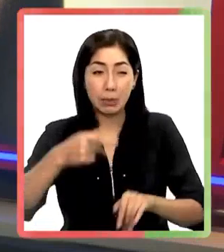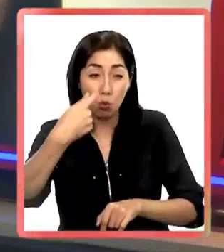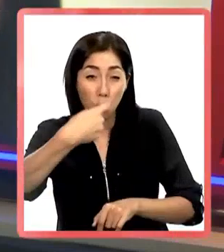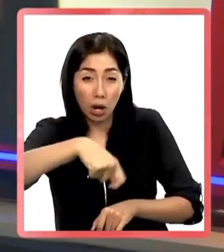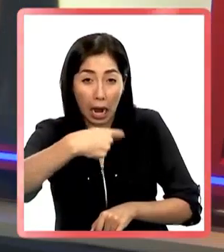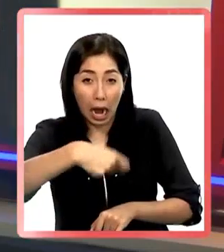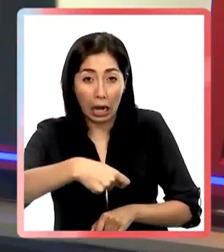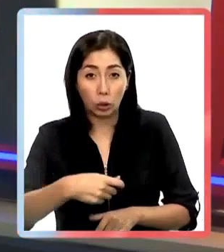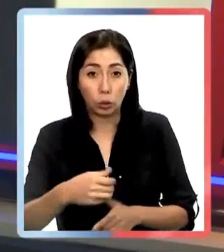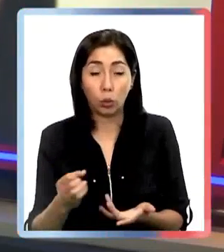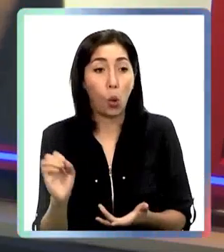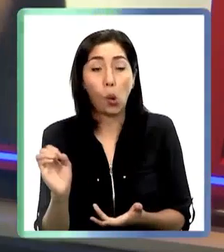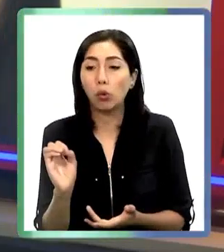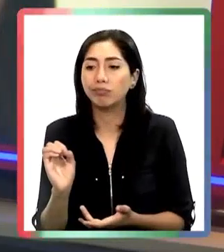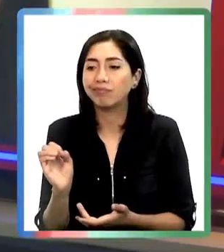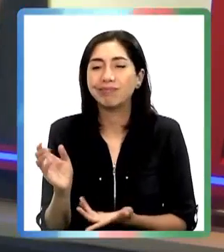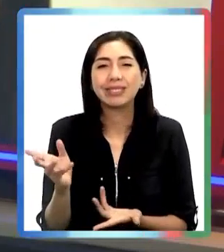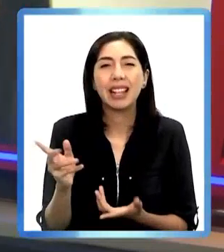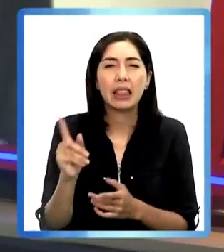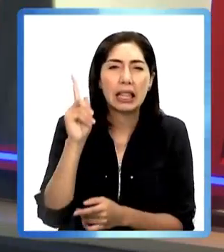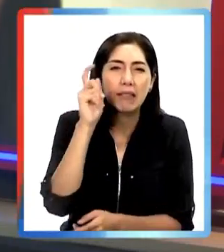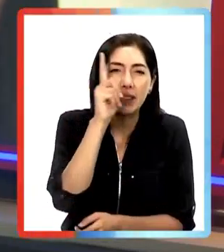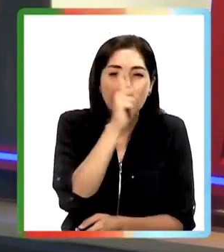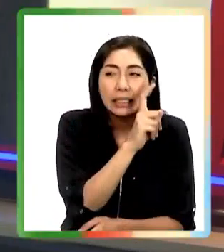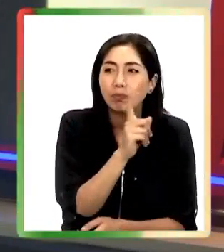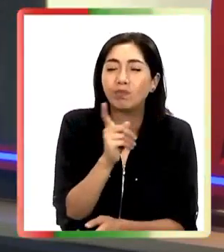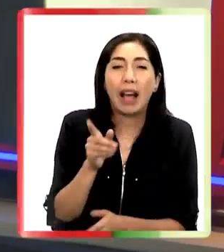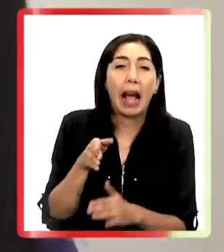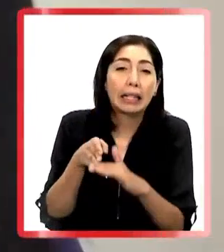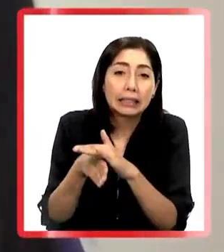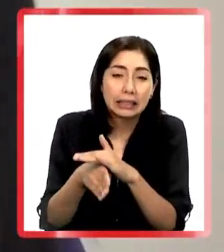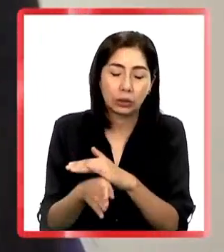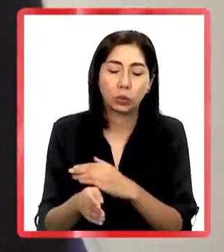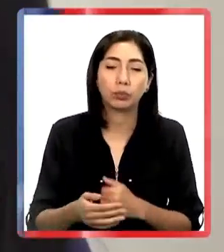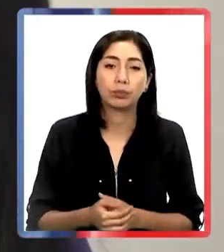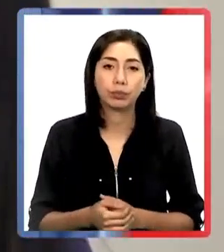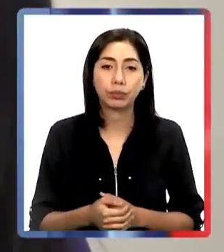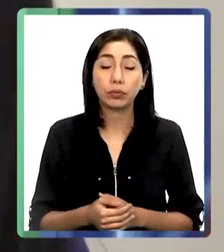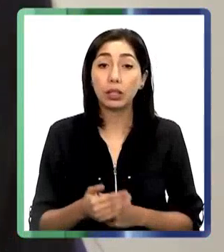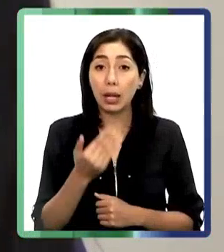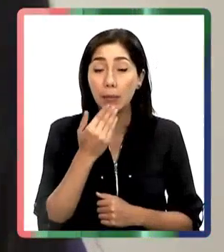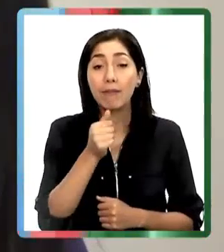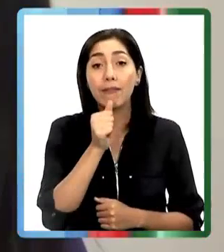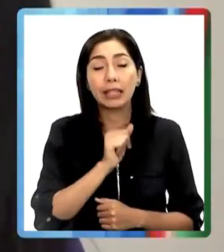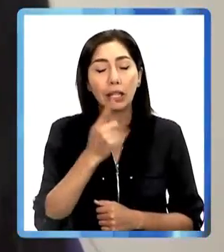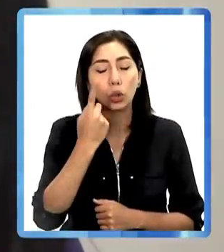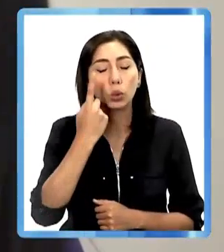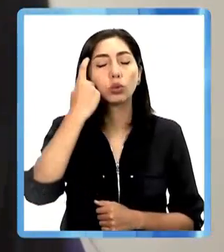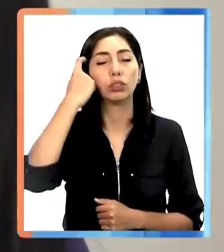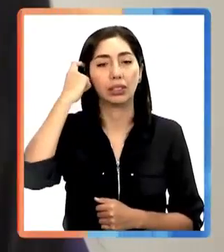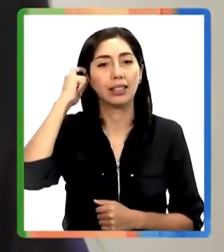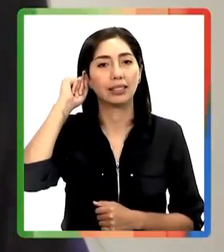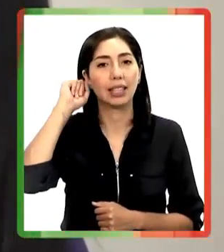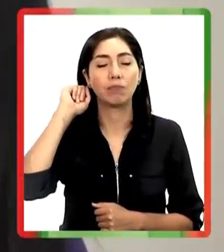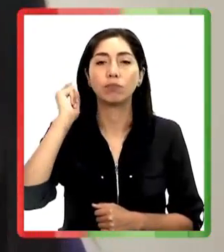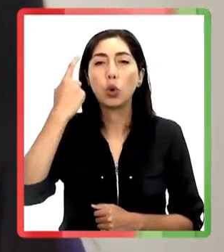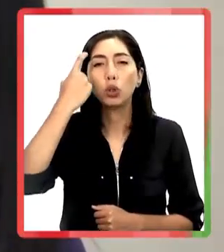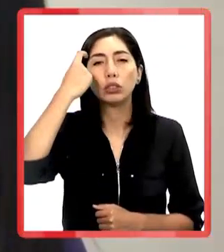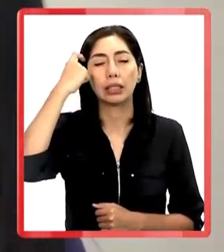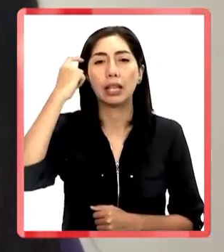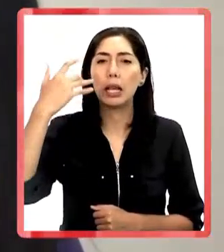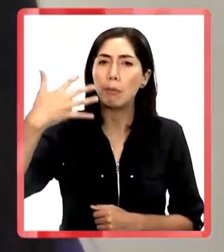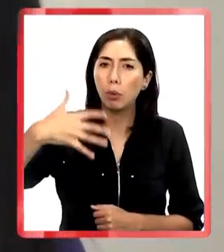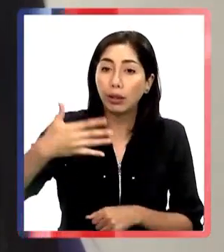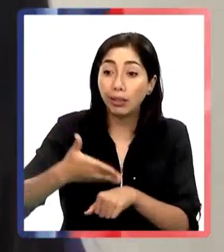o son catalogadas de drogas huérfanas, por lo tanto son de difícil acceso. Y falta mayor conciencia de la importancia de